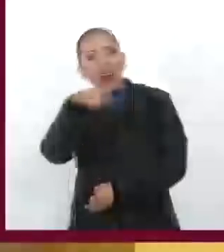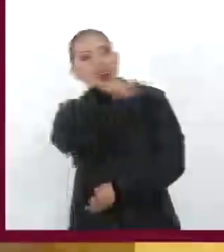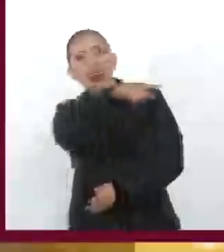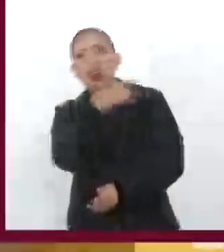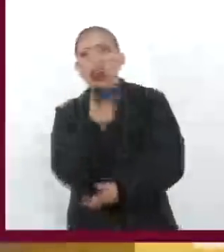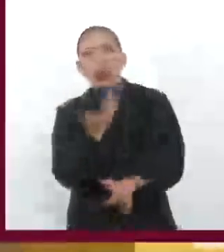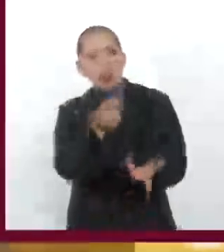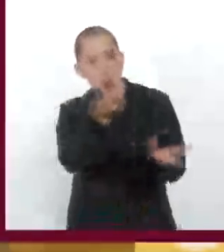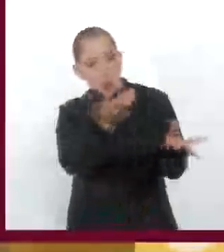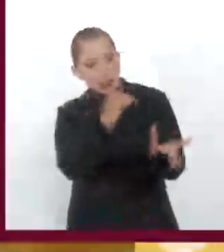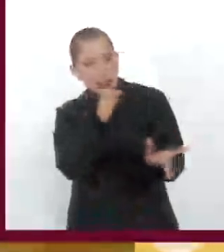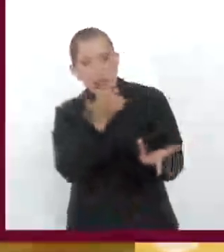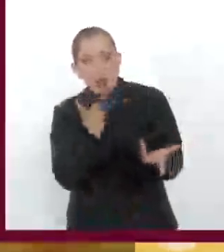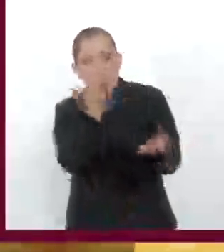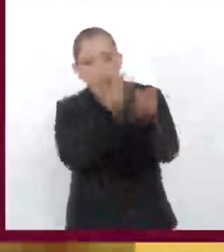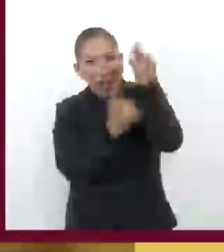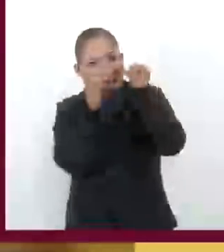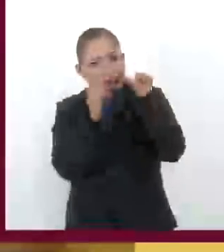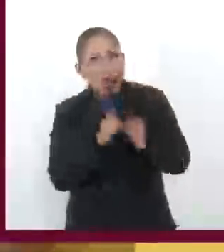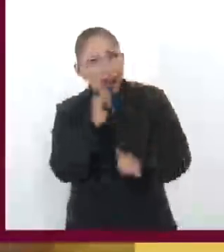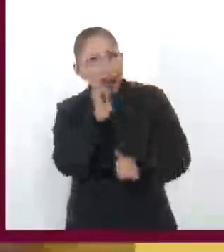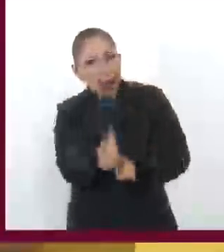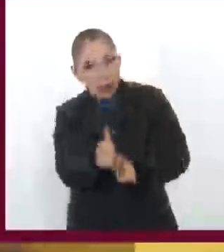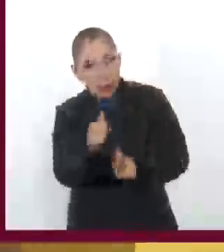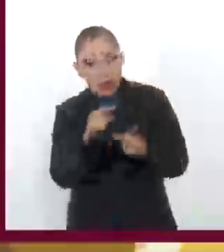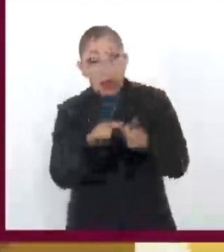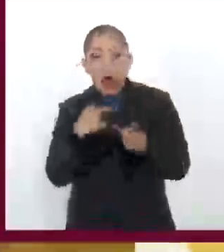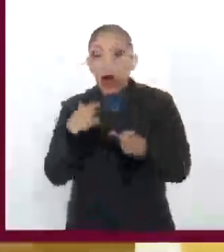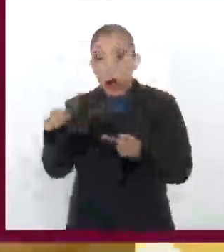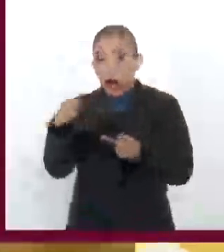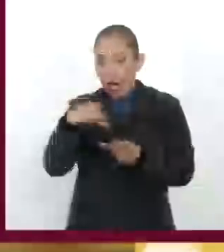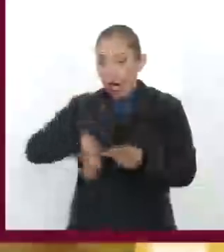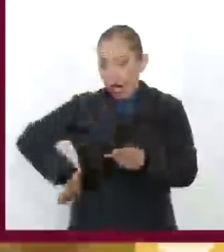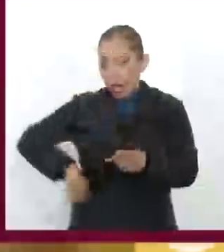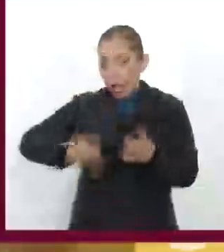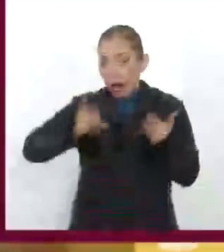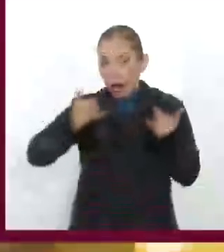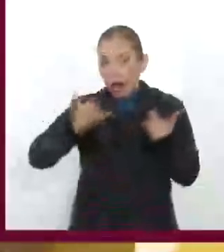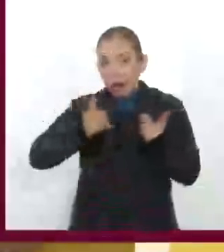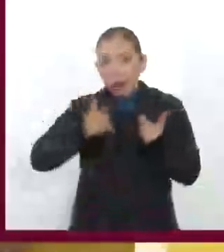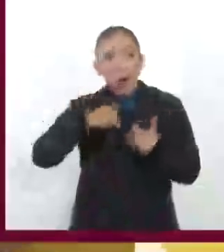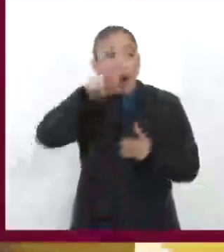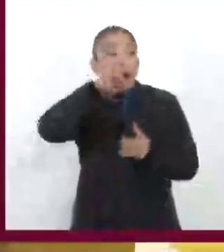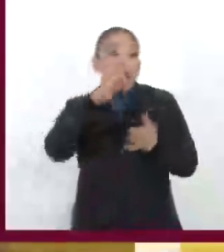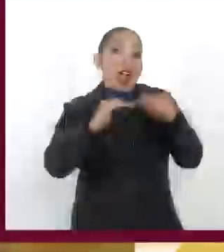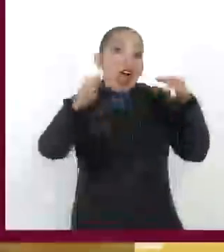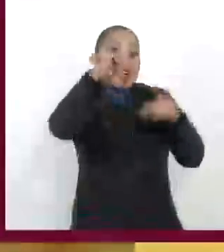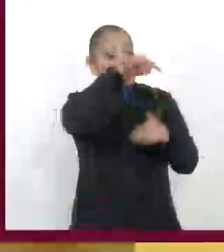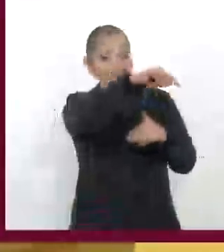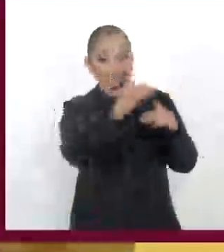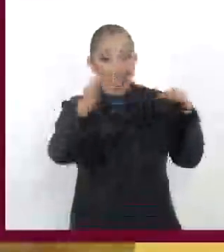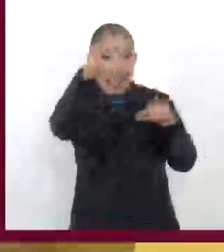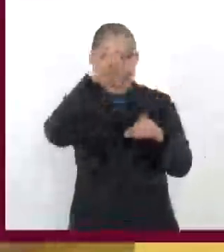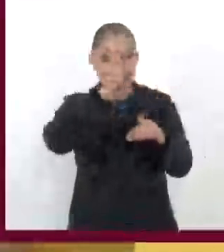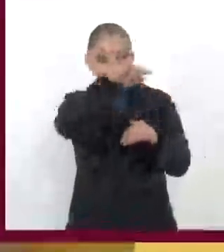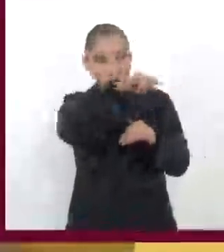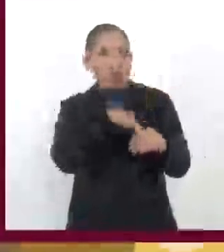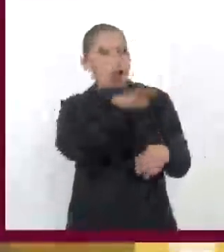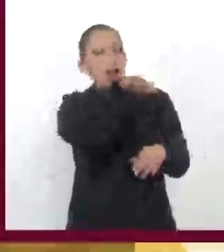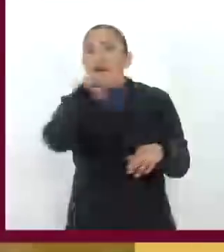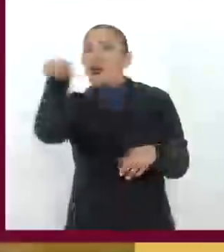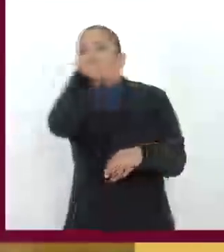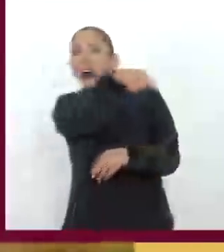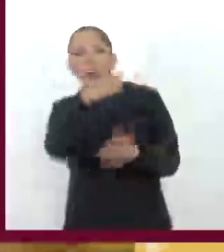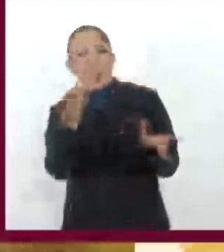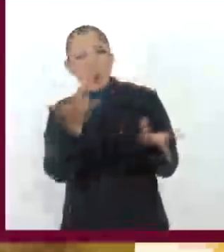denunciar servidores públicos que no están cumpliendo adecuadamente con sus funciones. Ya los chicos lo mencionaron, pueden ser los jefes inmediatos o supervisores